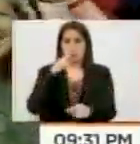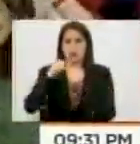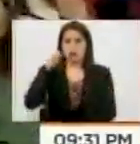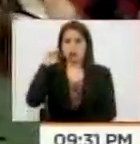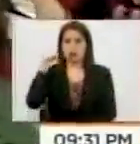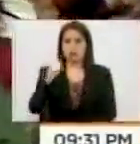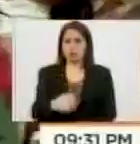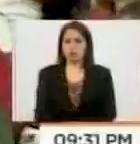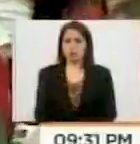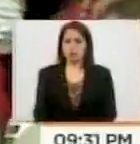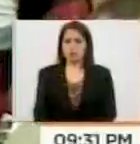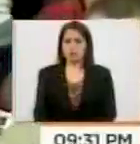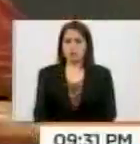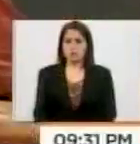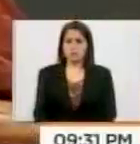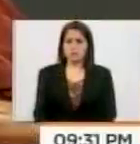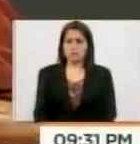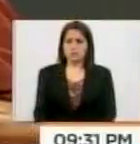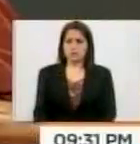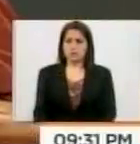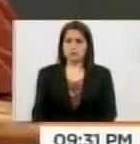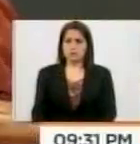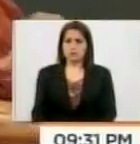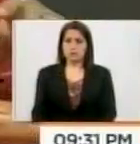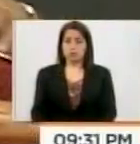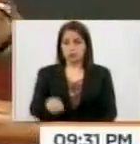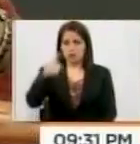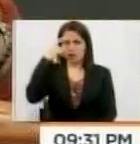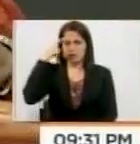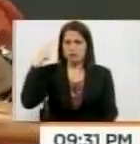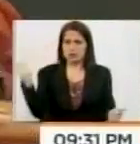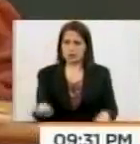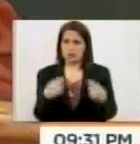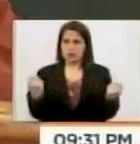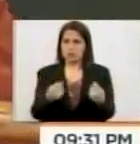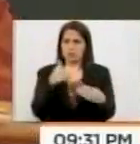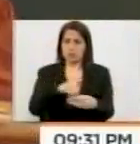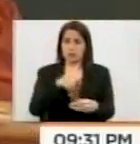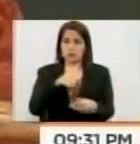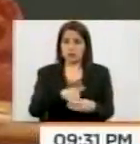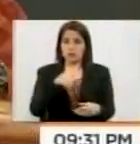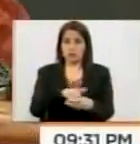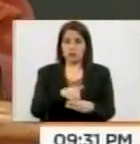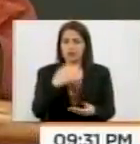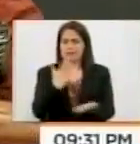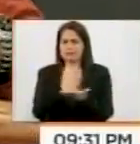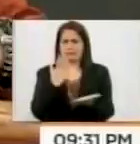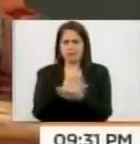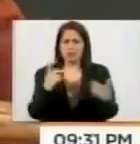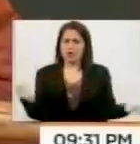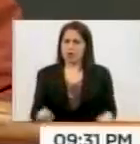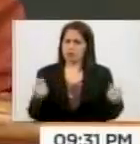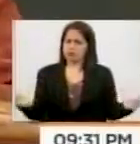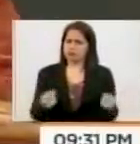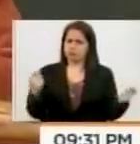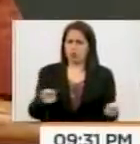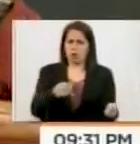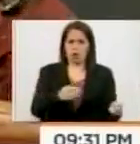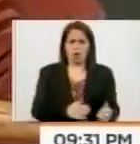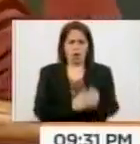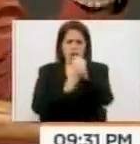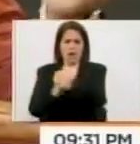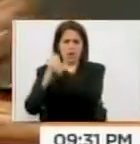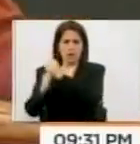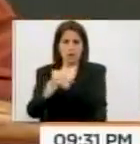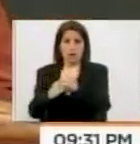Ustedes saben que para las campañas electorales, en las campañas electorales siempre hay un comando de campaña y aparecen expertos, aparece